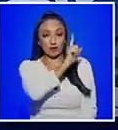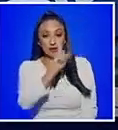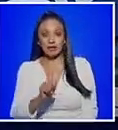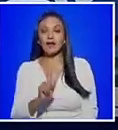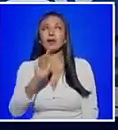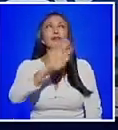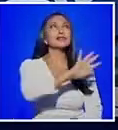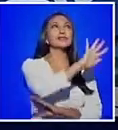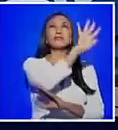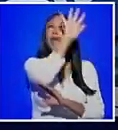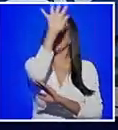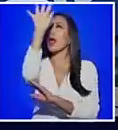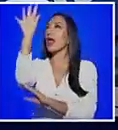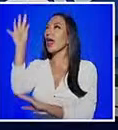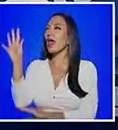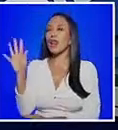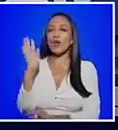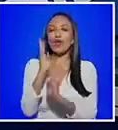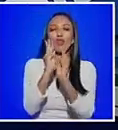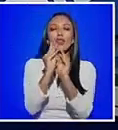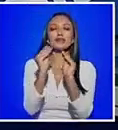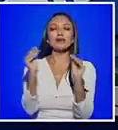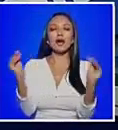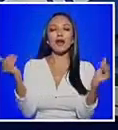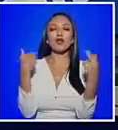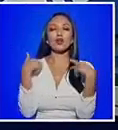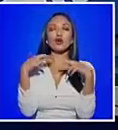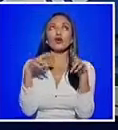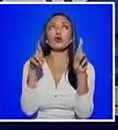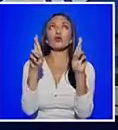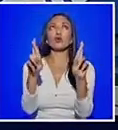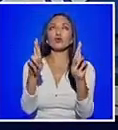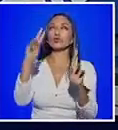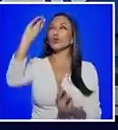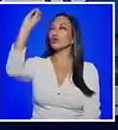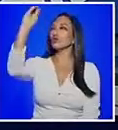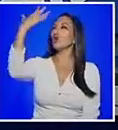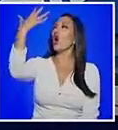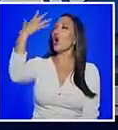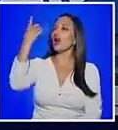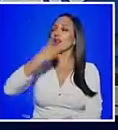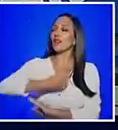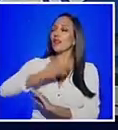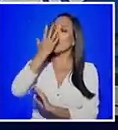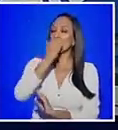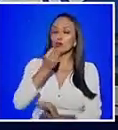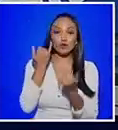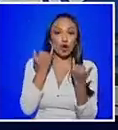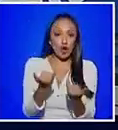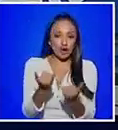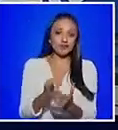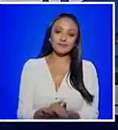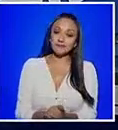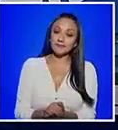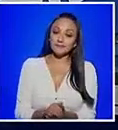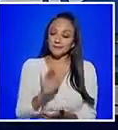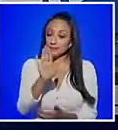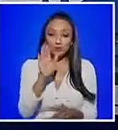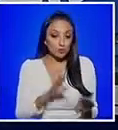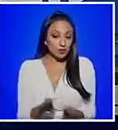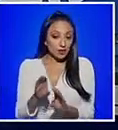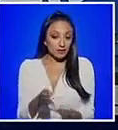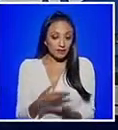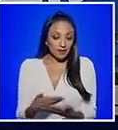que el cielo estaba despejado, así que yo tengo fe, cruzo los dedos de que hará un lindo día, un lindo martes para poder realizar